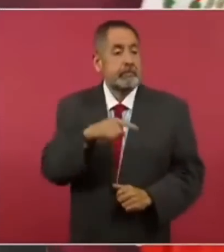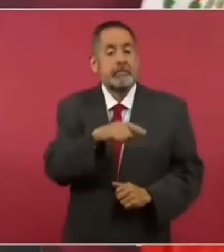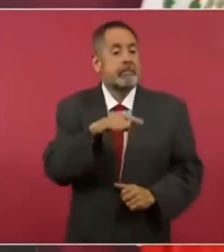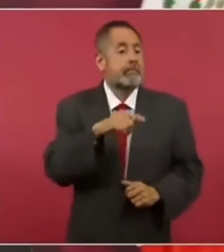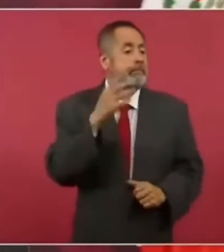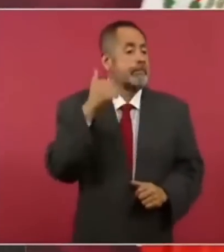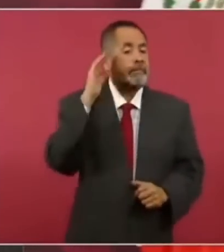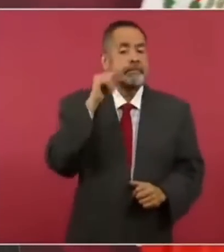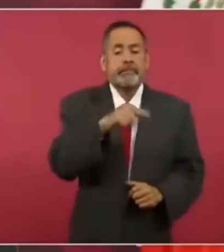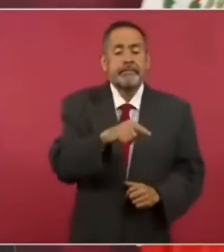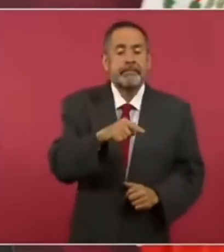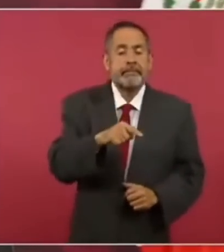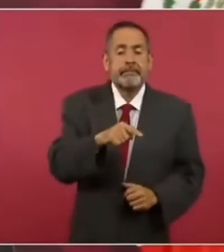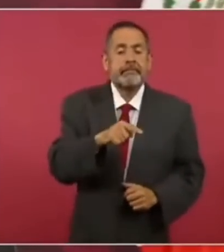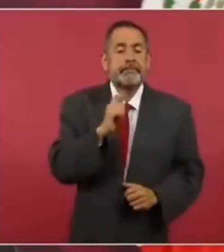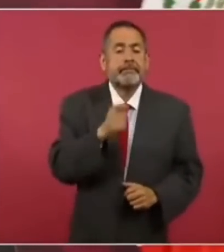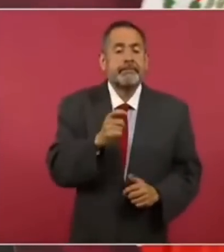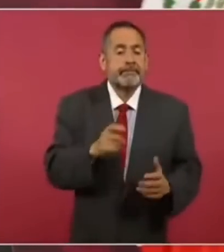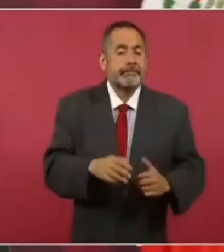Era